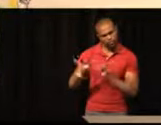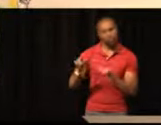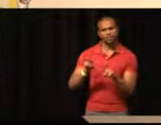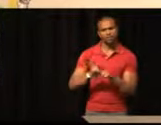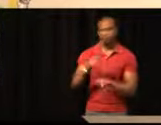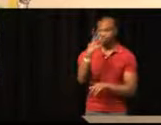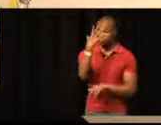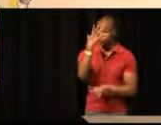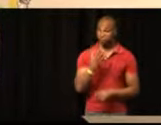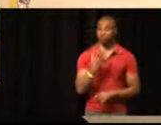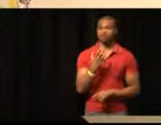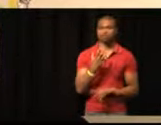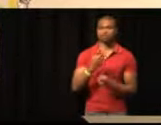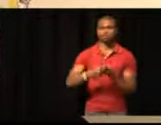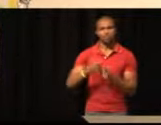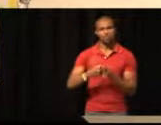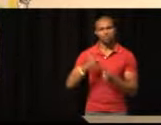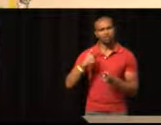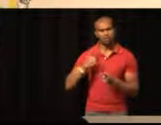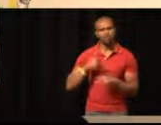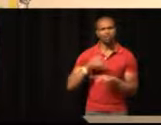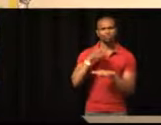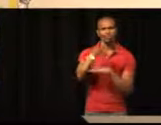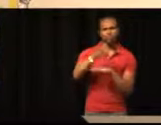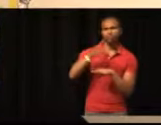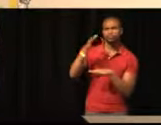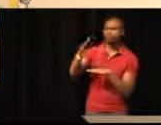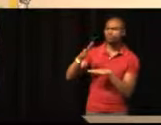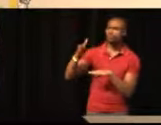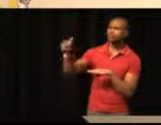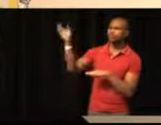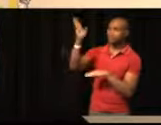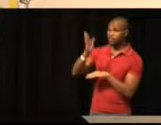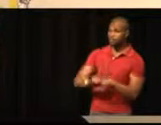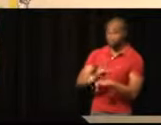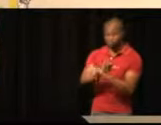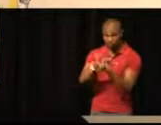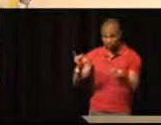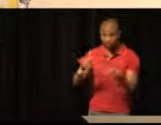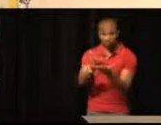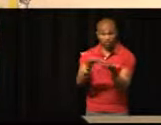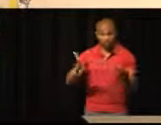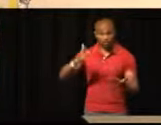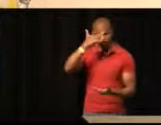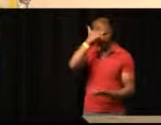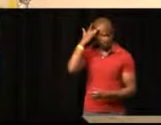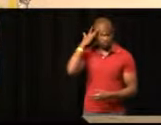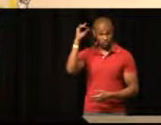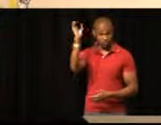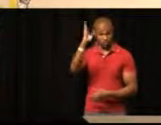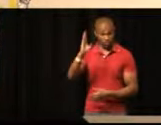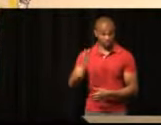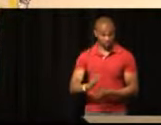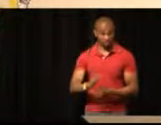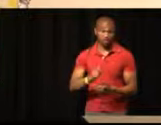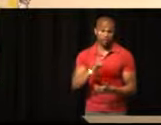organización y de seriedad, puesto que yo he andado por todo este Brasil, mucho, y el